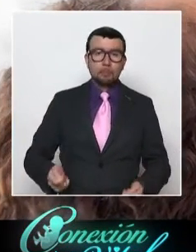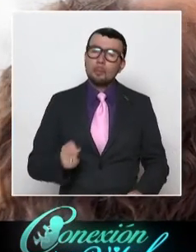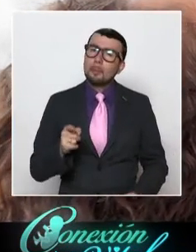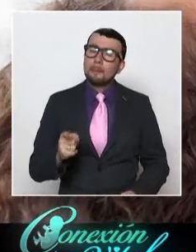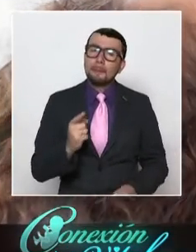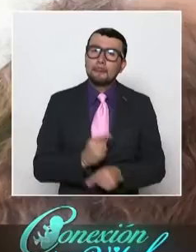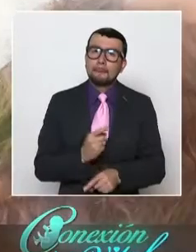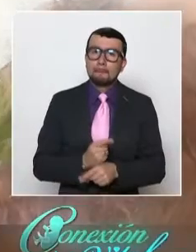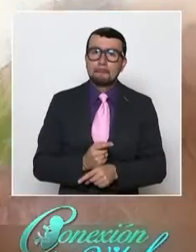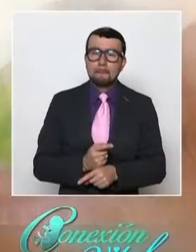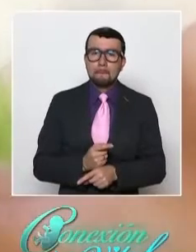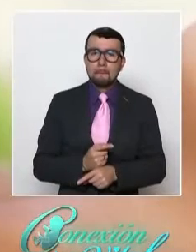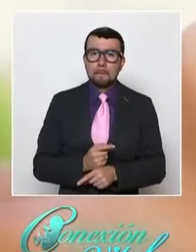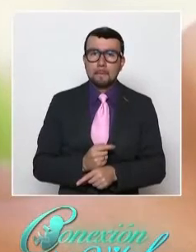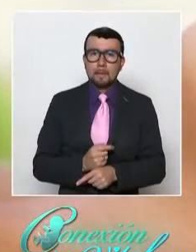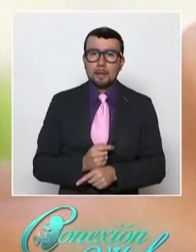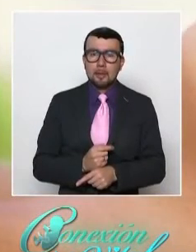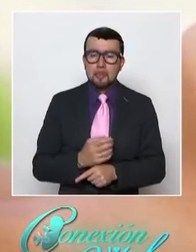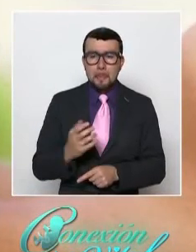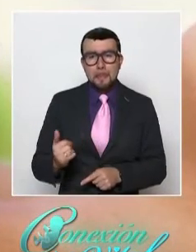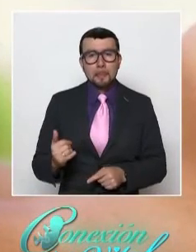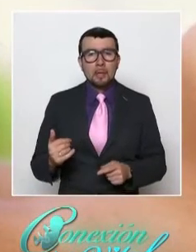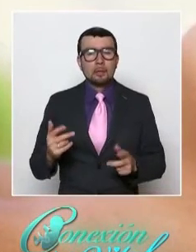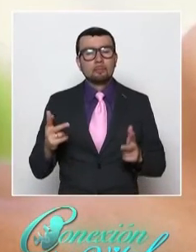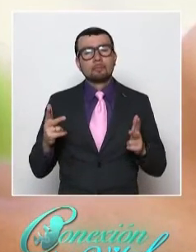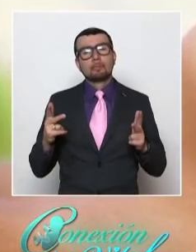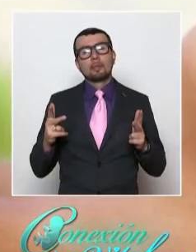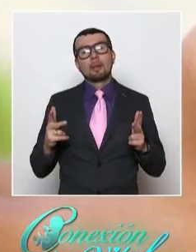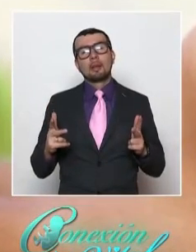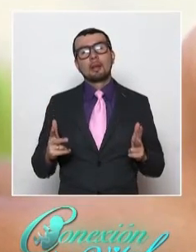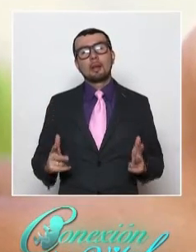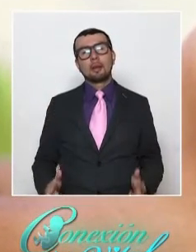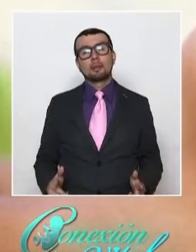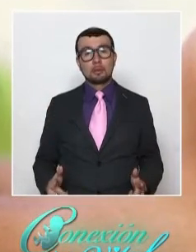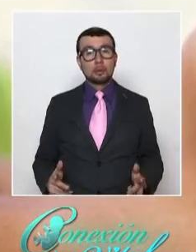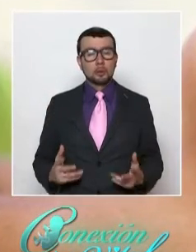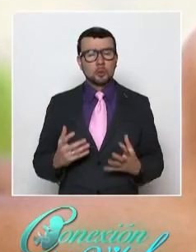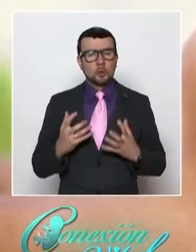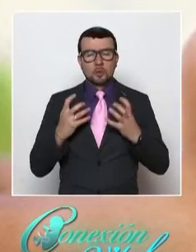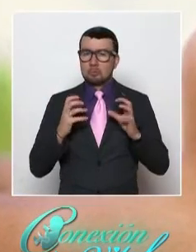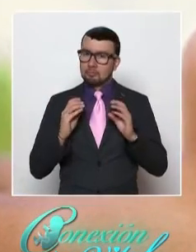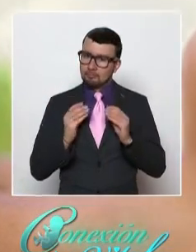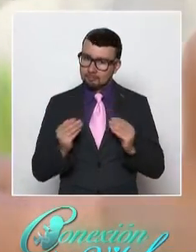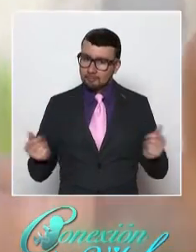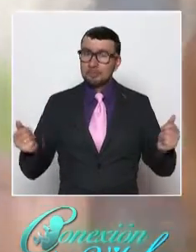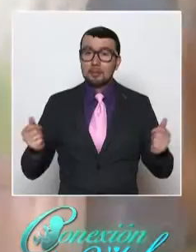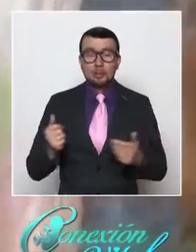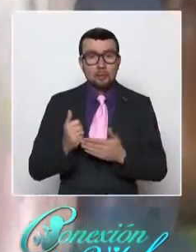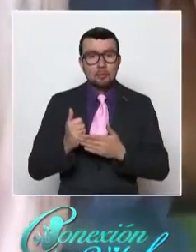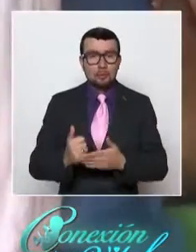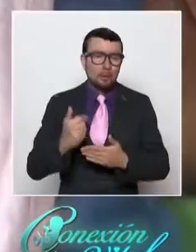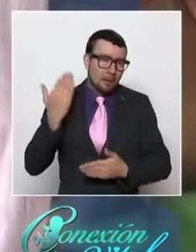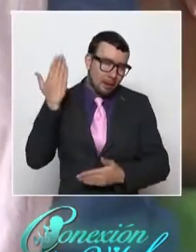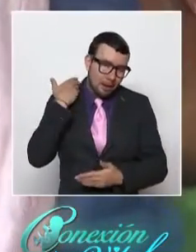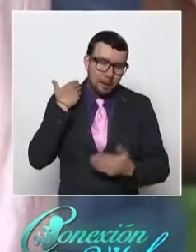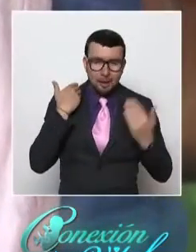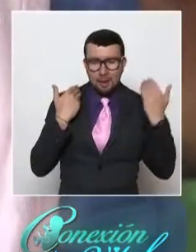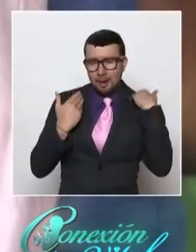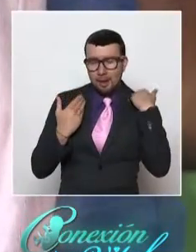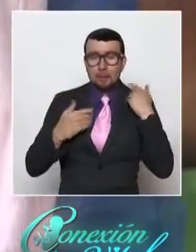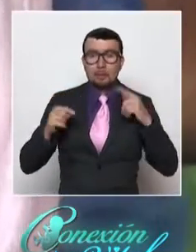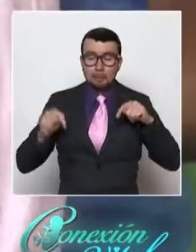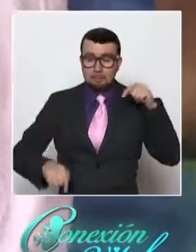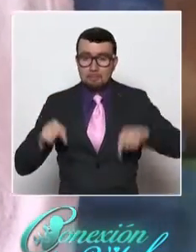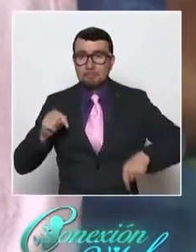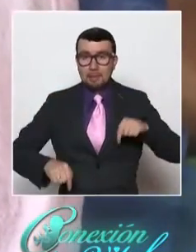basadas en una técnica de relajación antiestrés. Enfocándonos principalmente en la espalda, las piernas